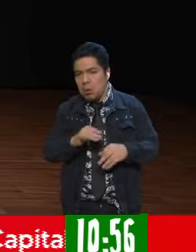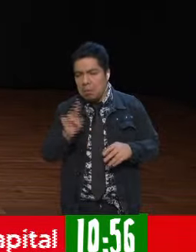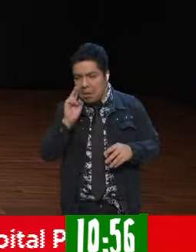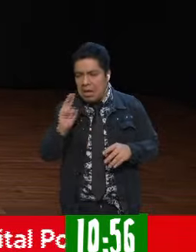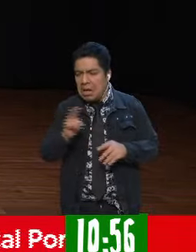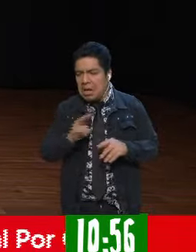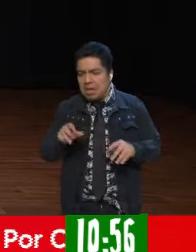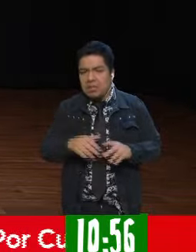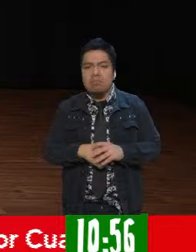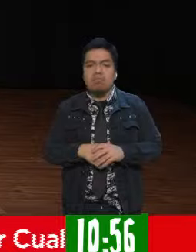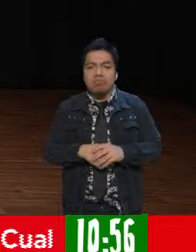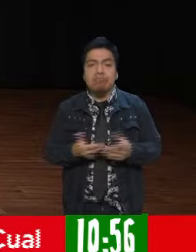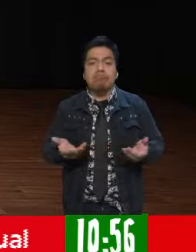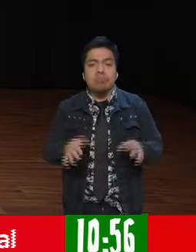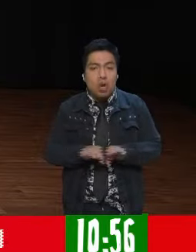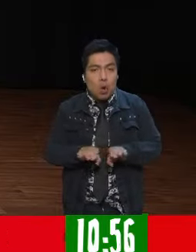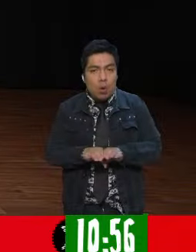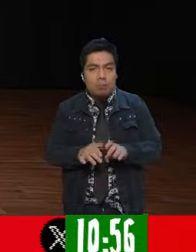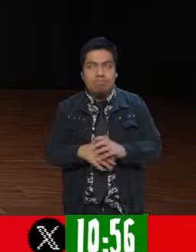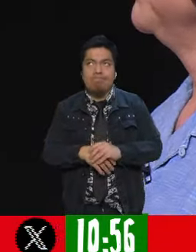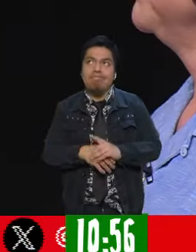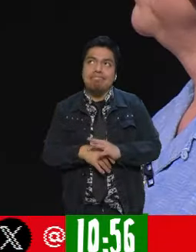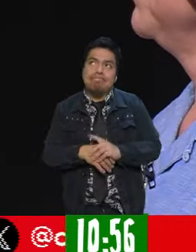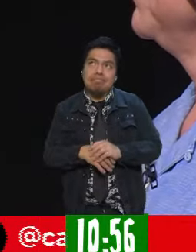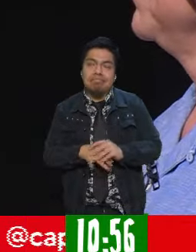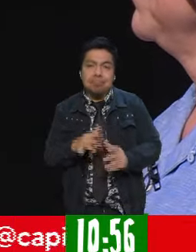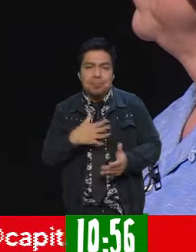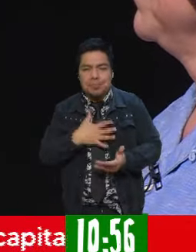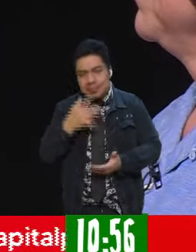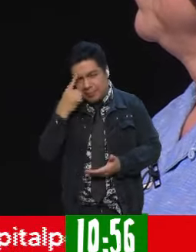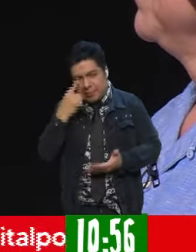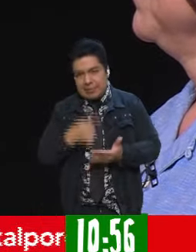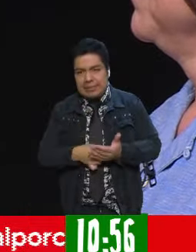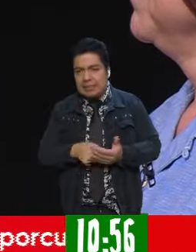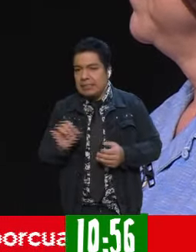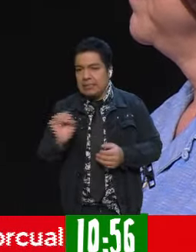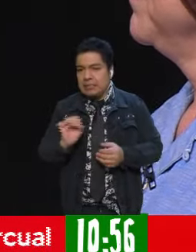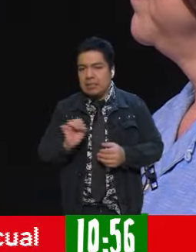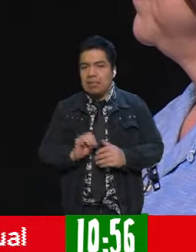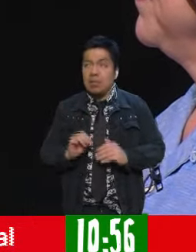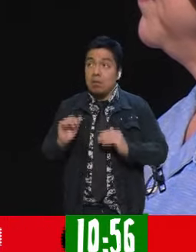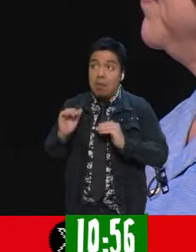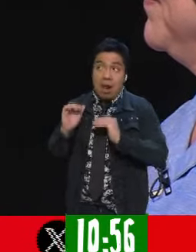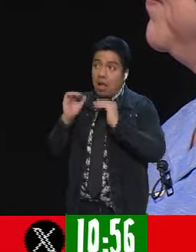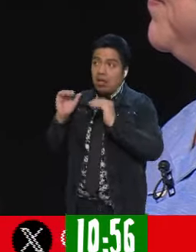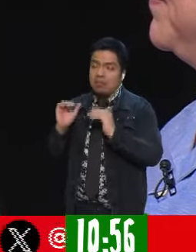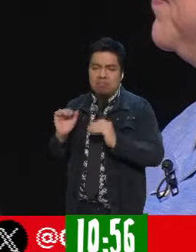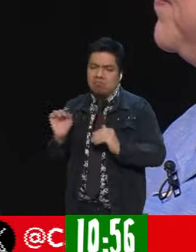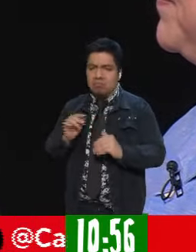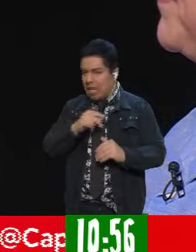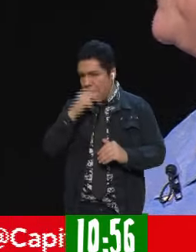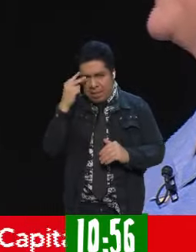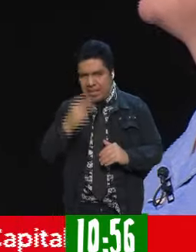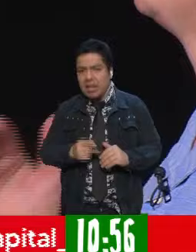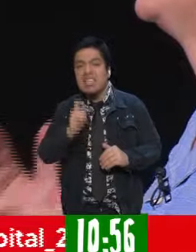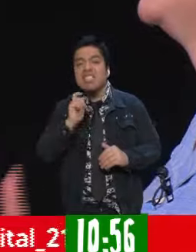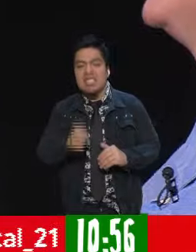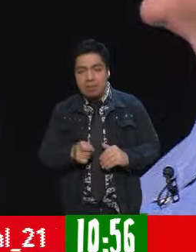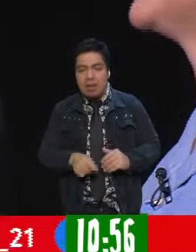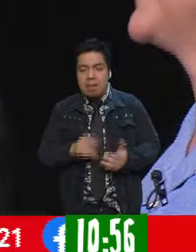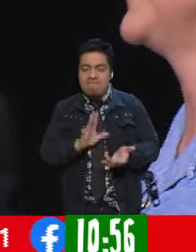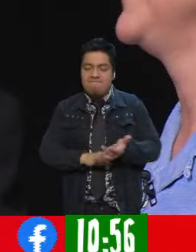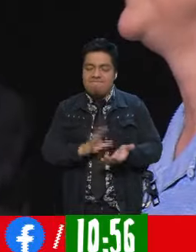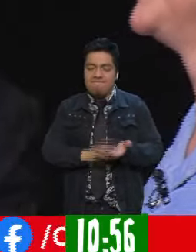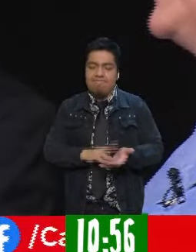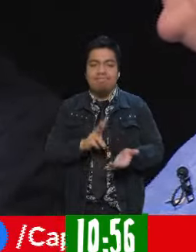aspiracional. Yo creo que no, bueno, para mí no existe el clasismo. Mientras seas mexicano, vales mucho, para mí. ¿Y si